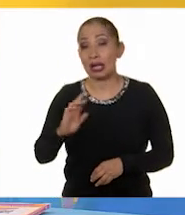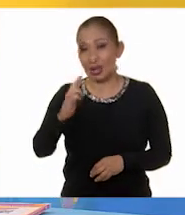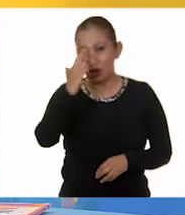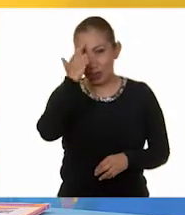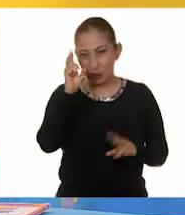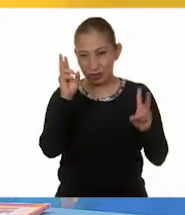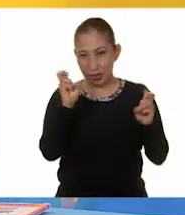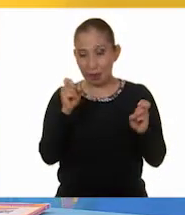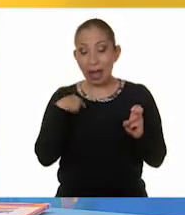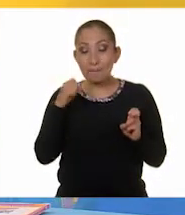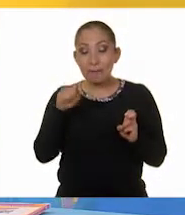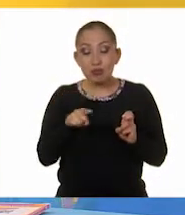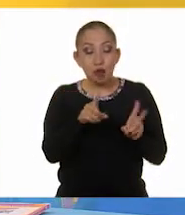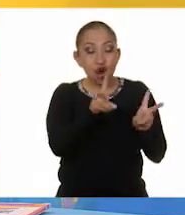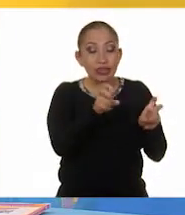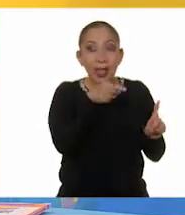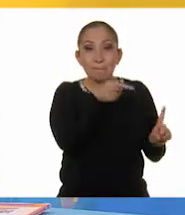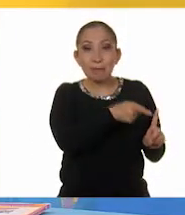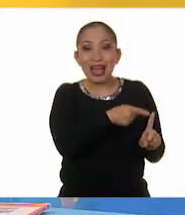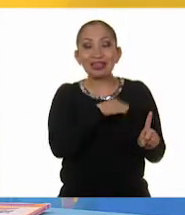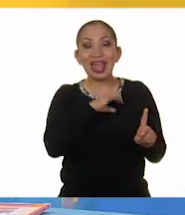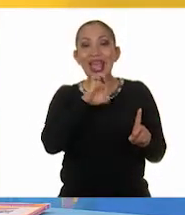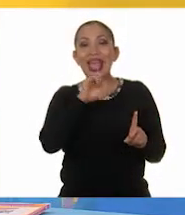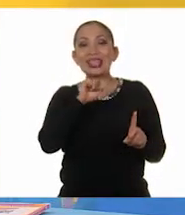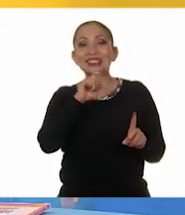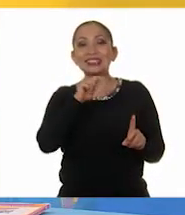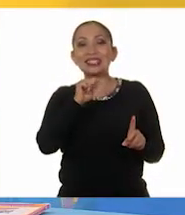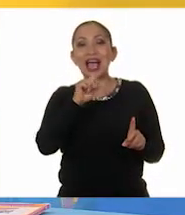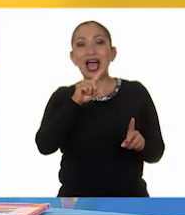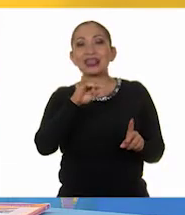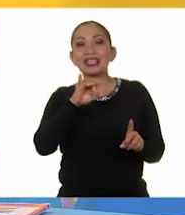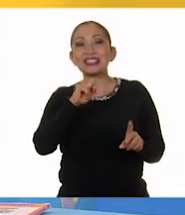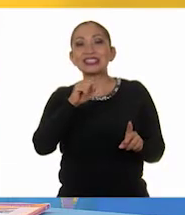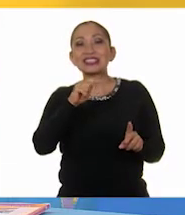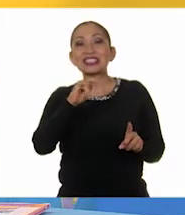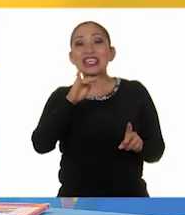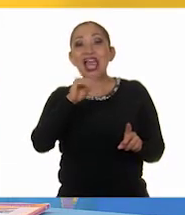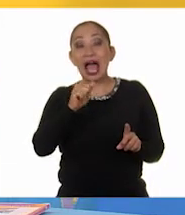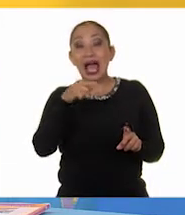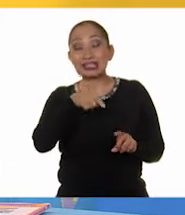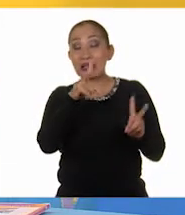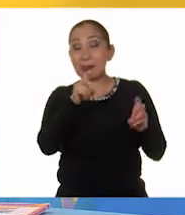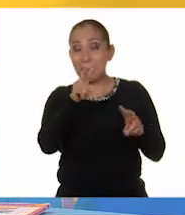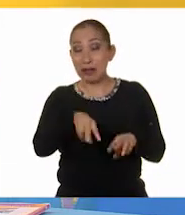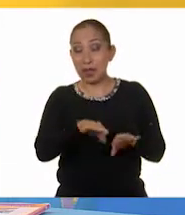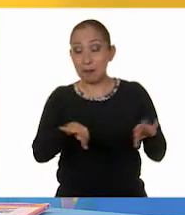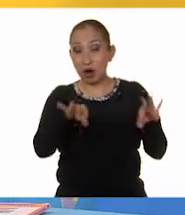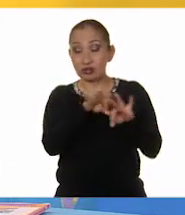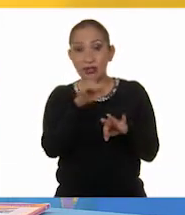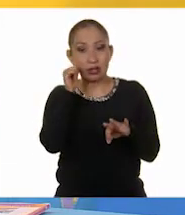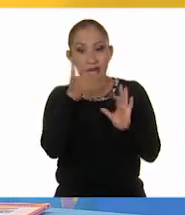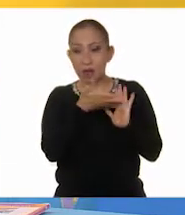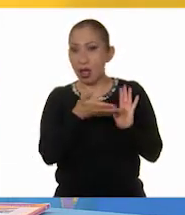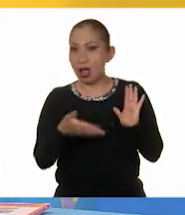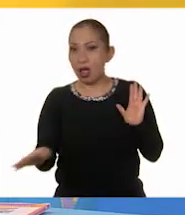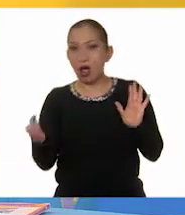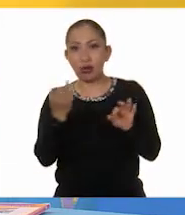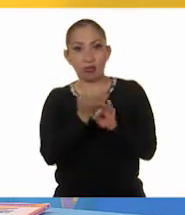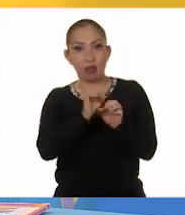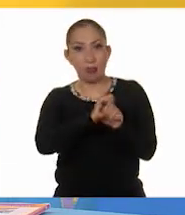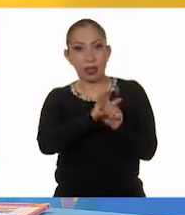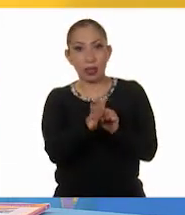repasado pertenece al tema de estadística. Y como saben, este tema ha sido relevante en todo el tiempo de la